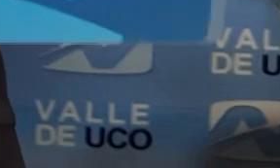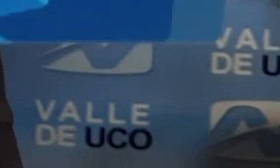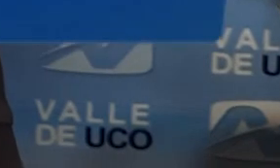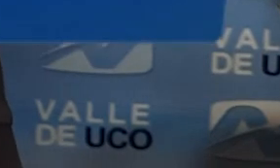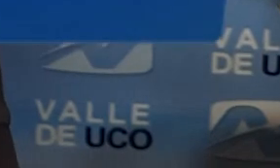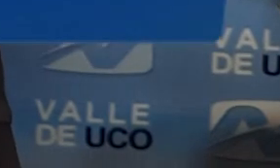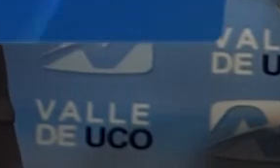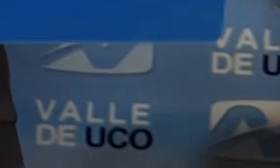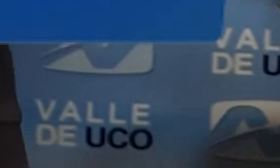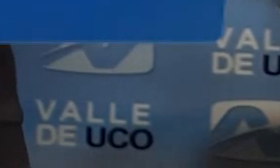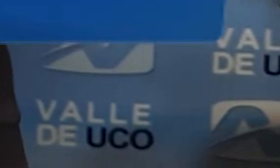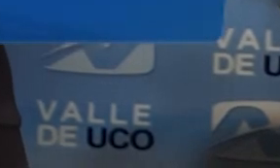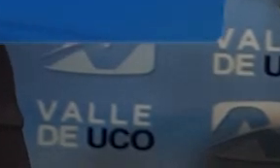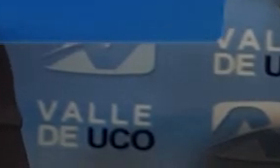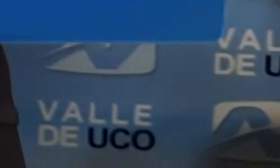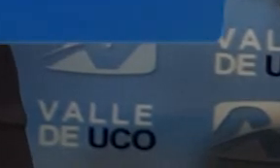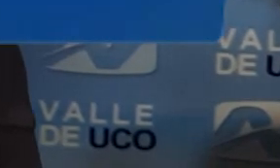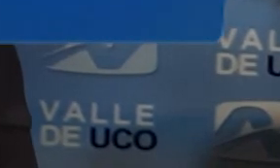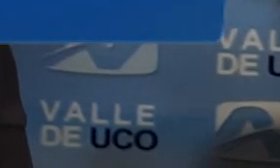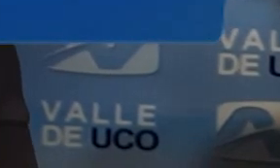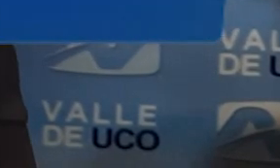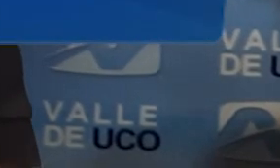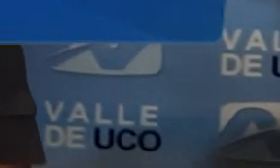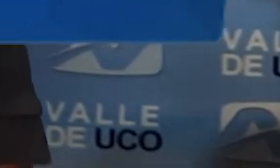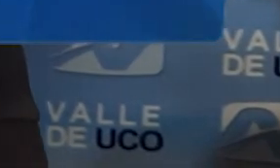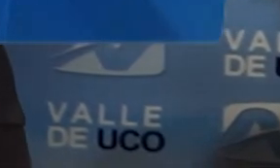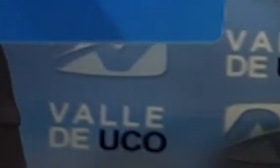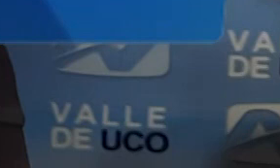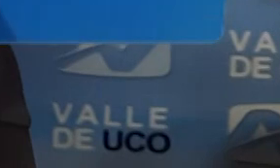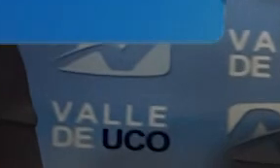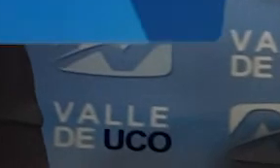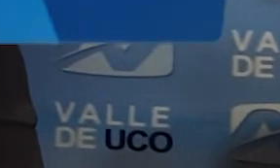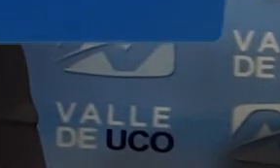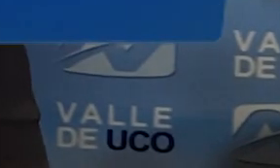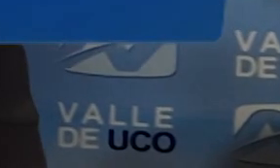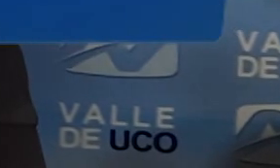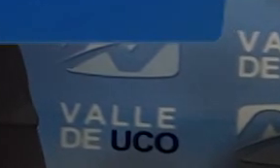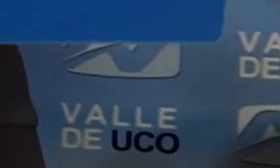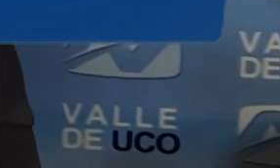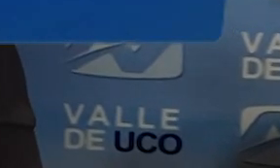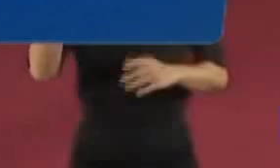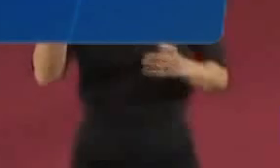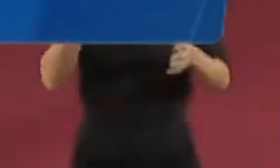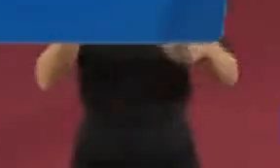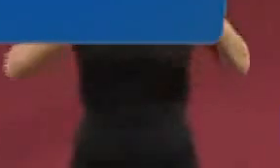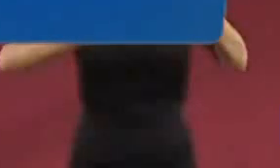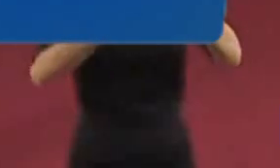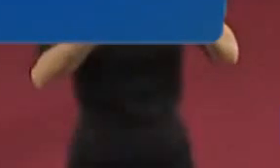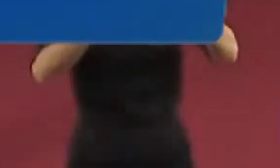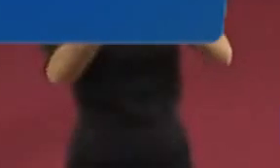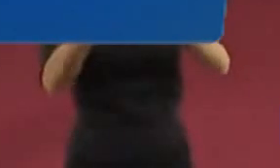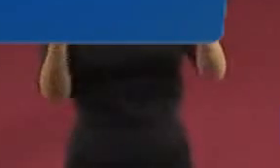el cambio marcó o el presidente actual marcó que era necesario una política de shock en ese sentido no ha mentido